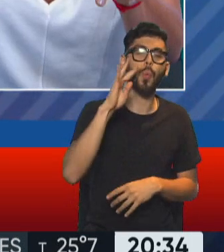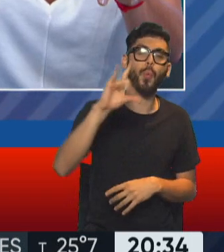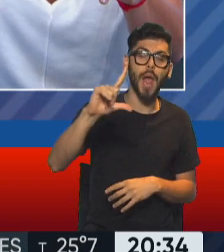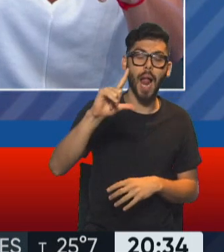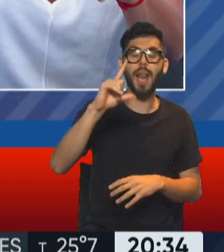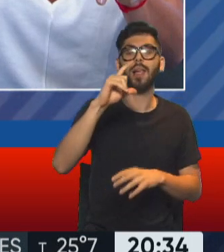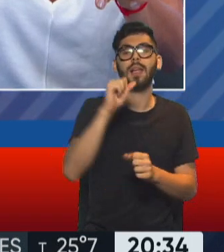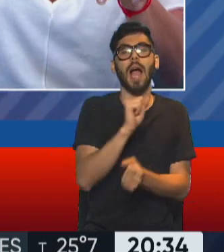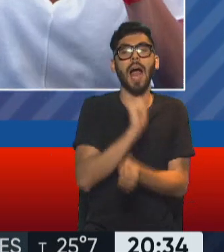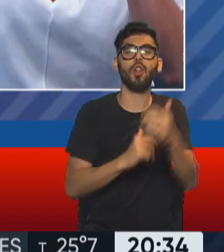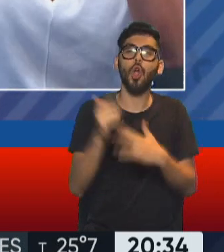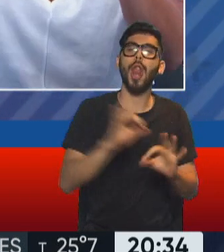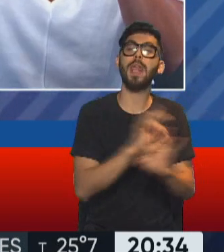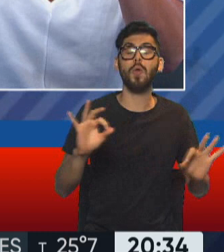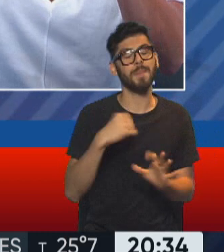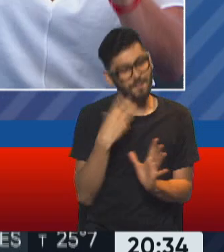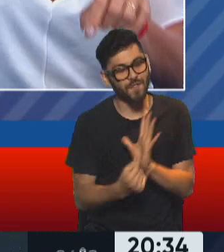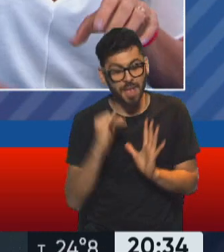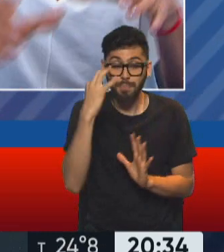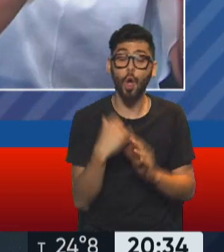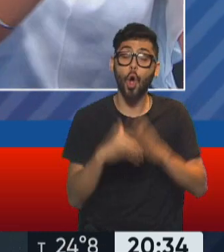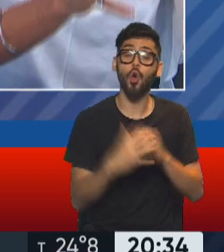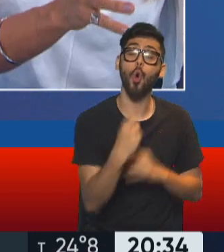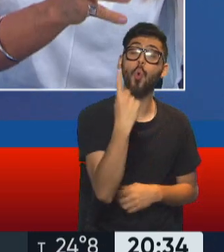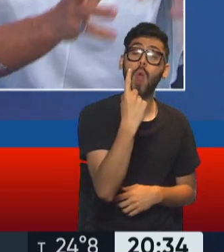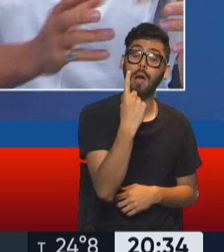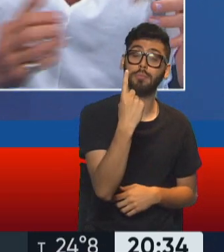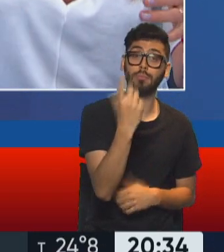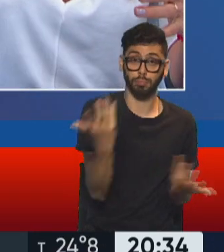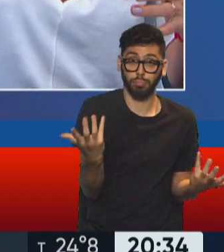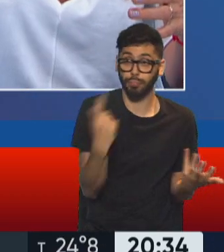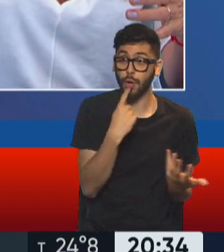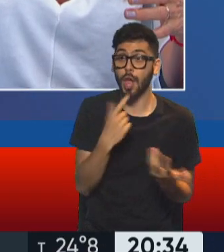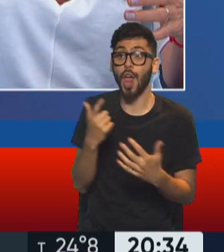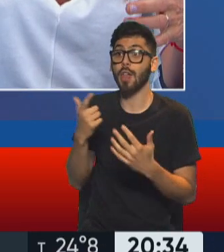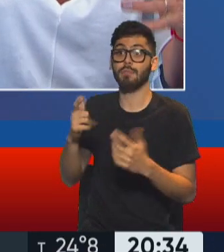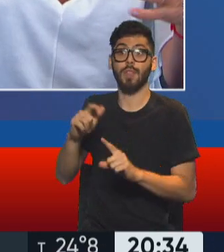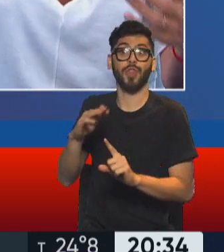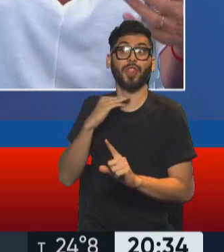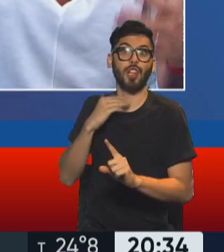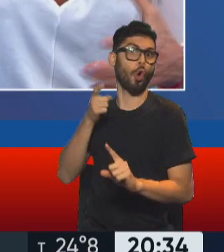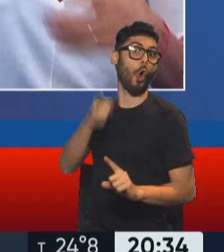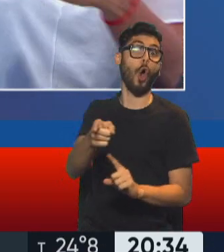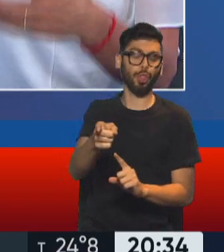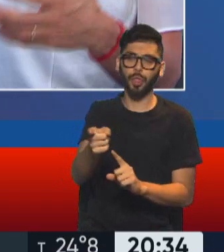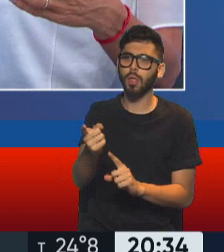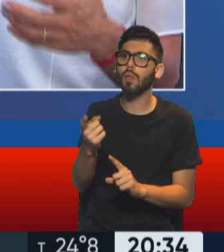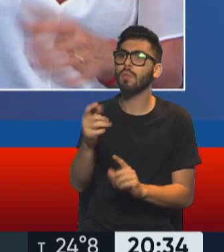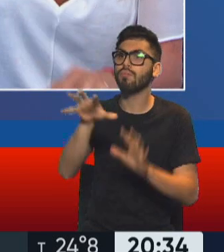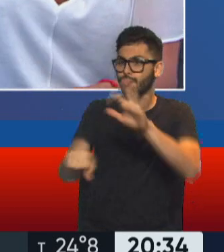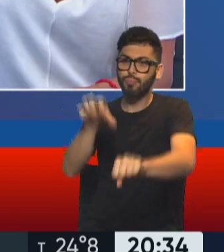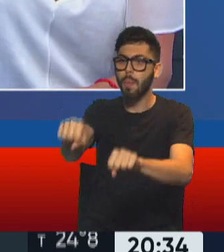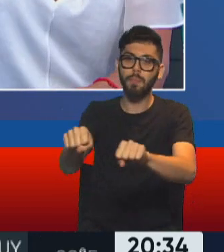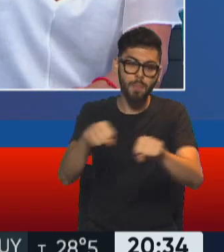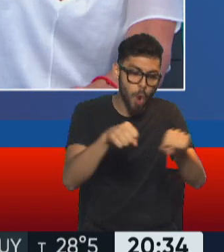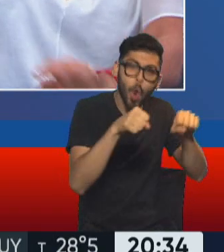hizo una sola cárcel, porque también es un drama cómo combatís el delito si no vas construyendo obviamente lugares en donde podamos tener